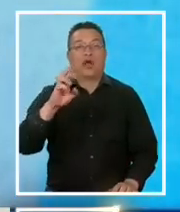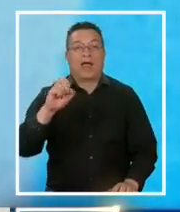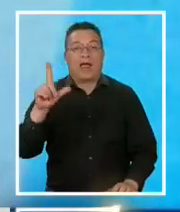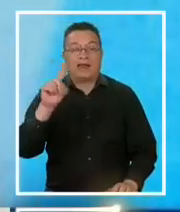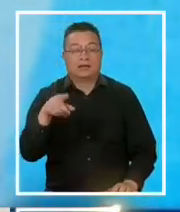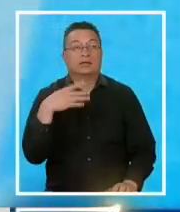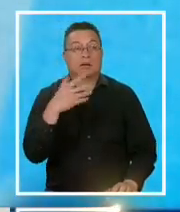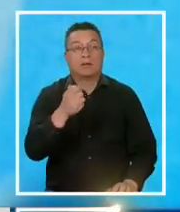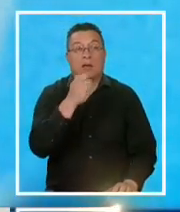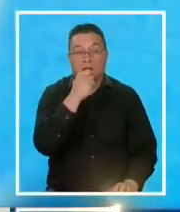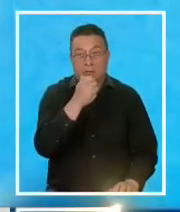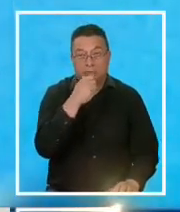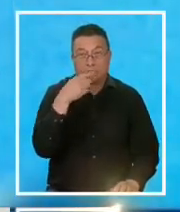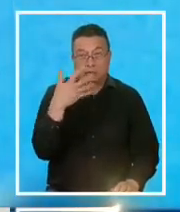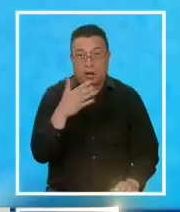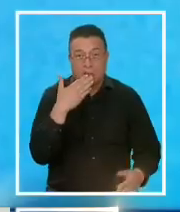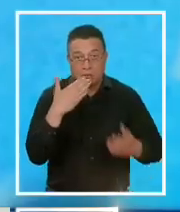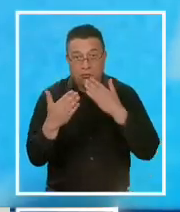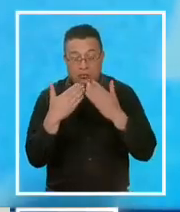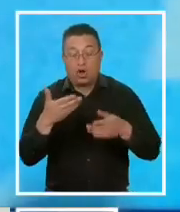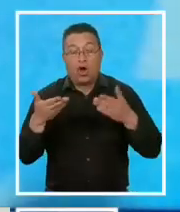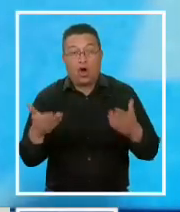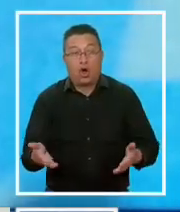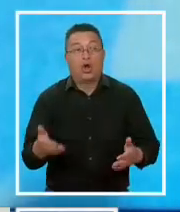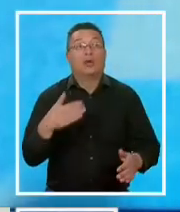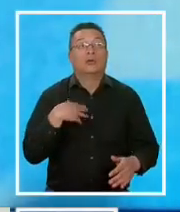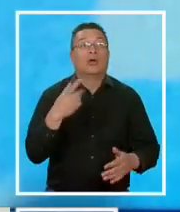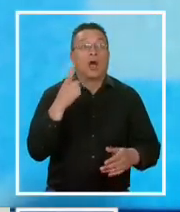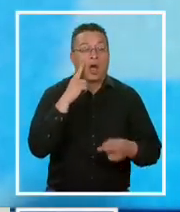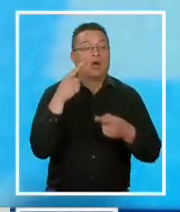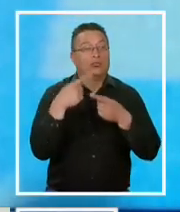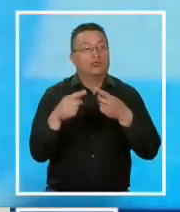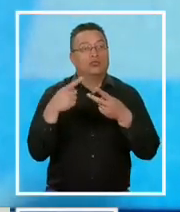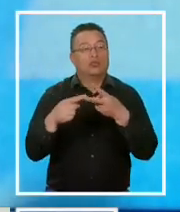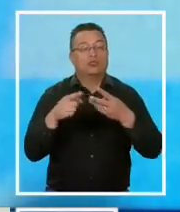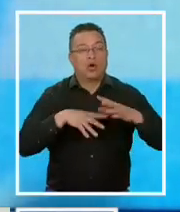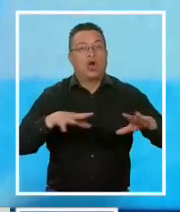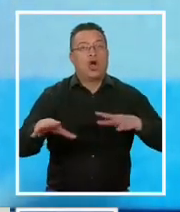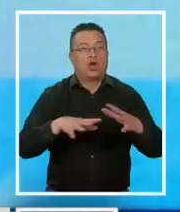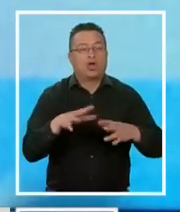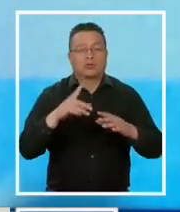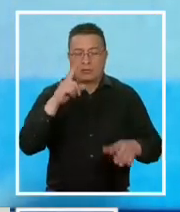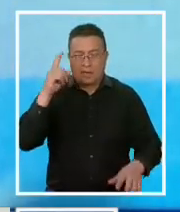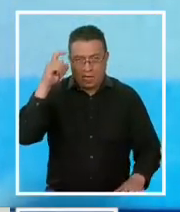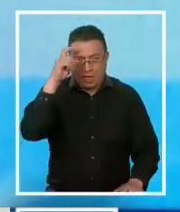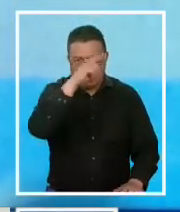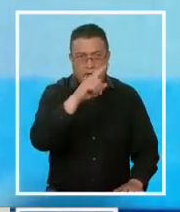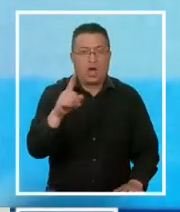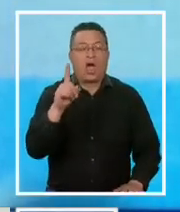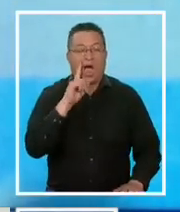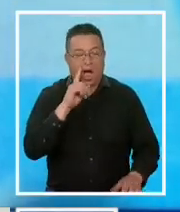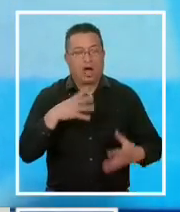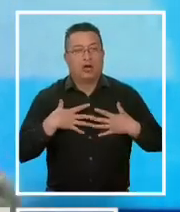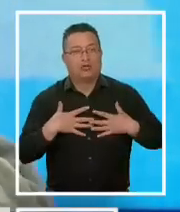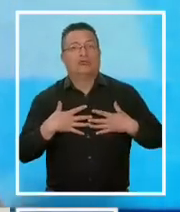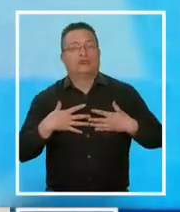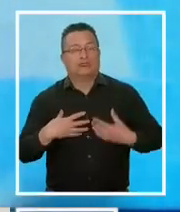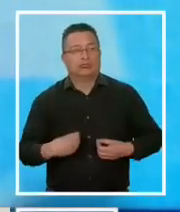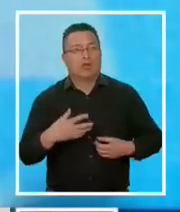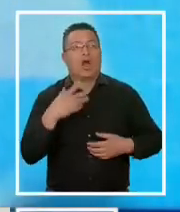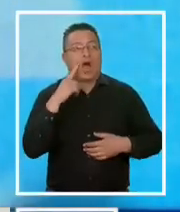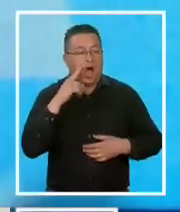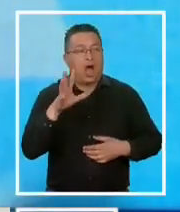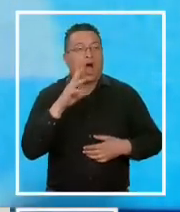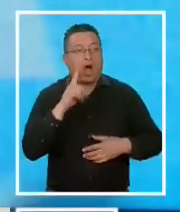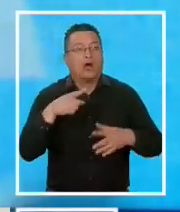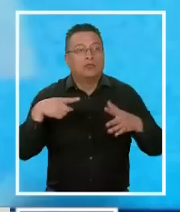Quién hizo entrevista además en la tercer día más hoy y viene sugiriendo cosas que son bastante complejas de que hay filtraciones de información